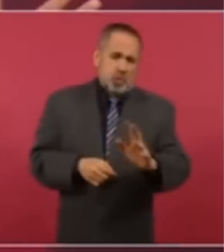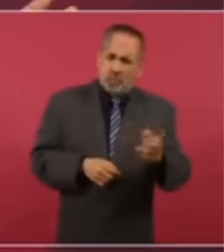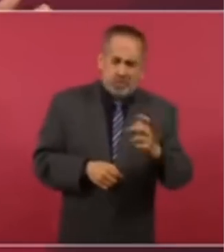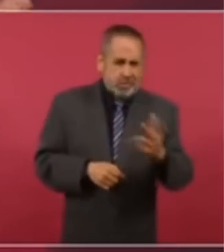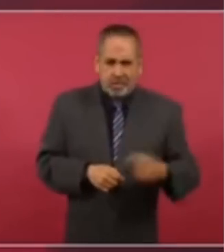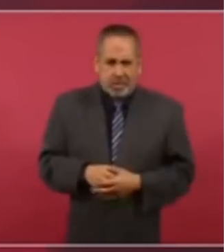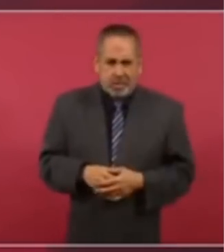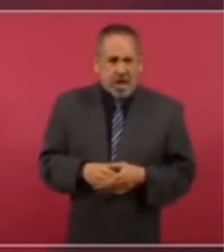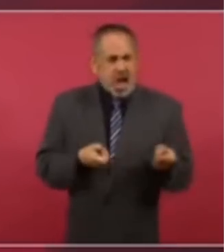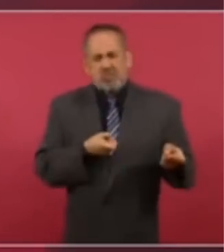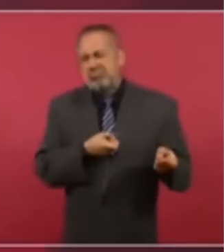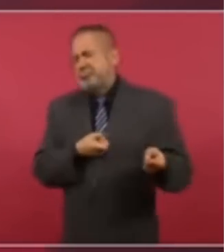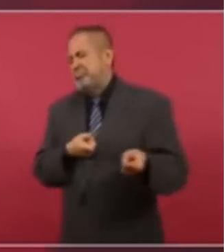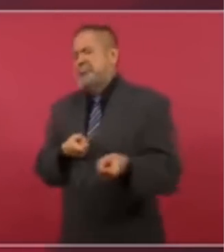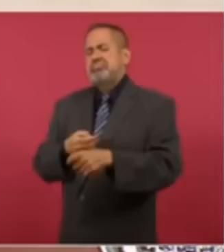para que rafaguees